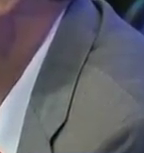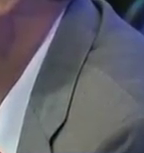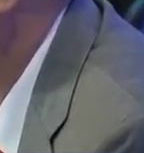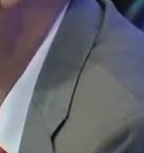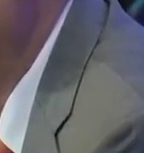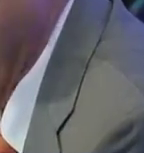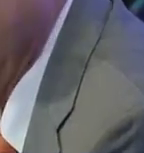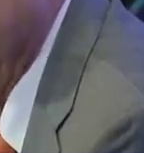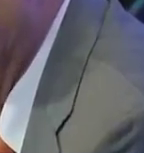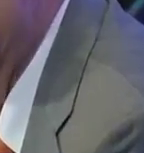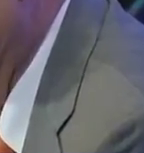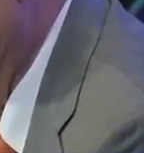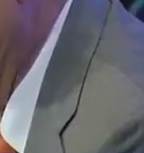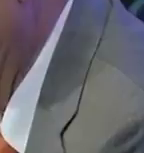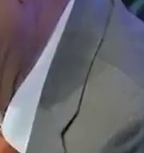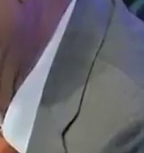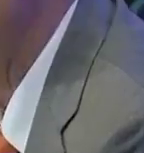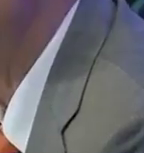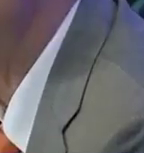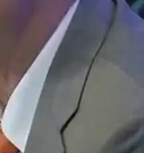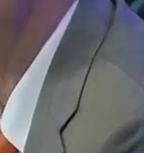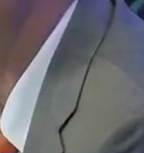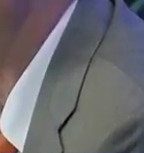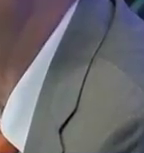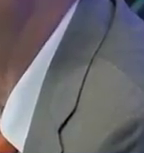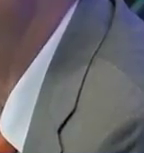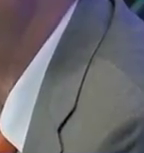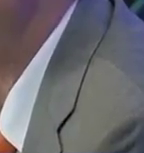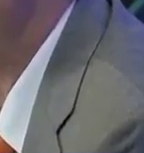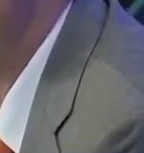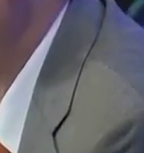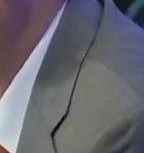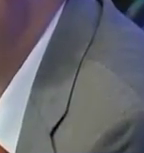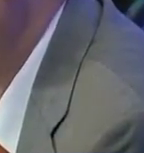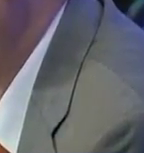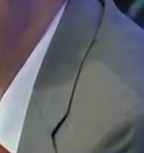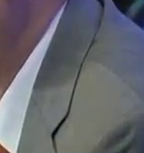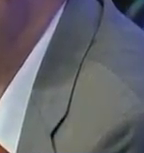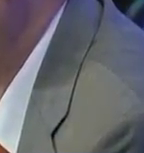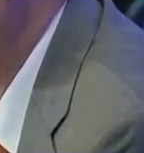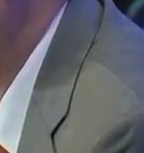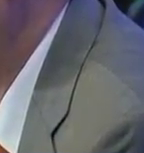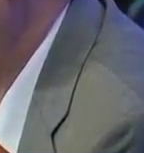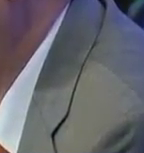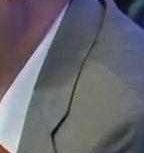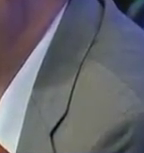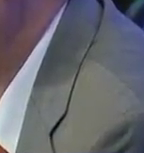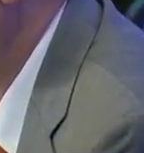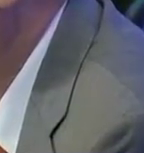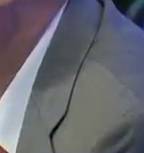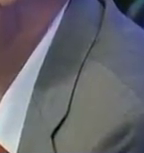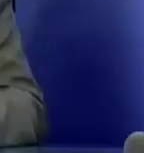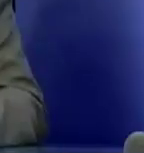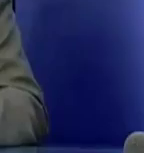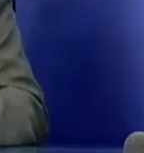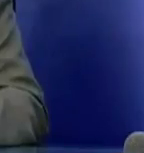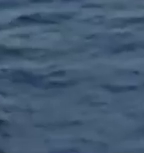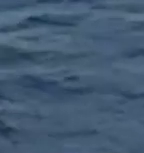hace que le dé viabilidad a la actividad que realiza en el mediano y largo plazo.